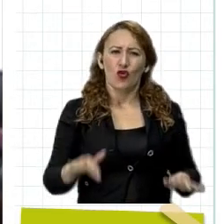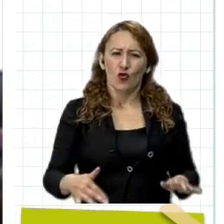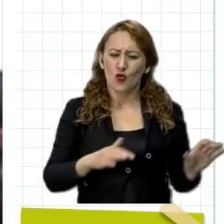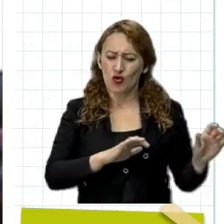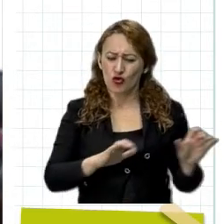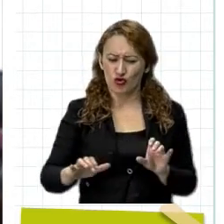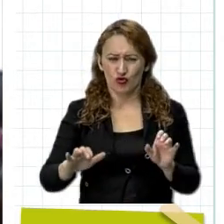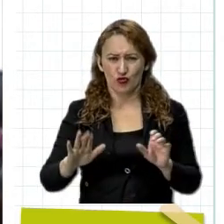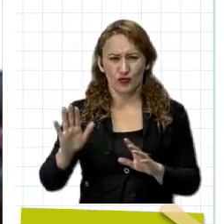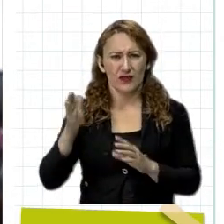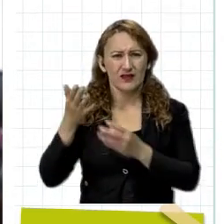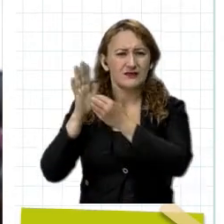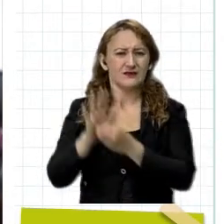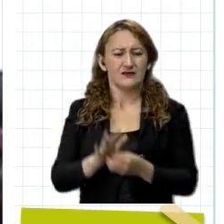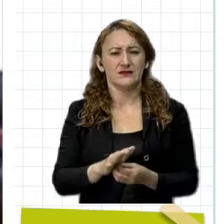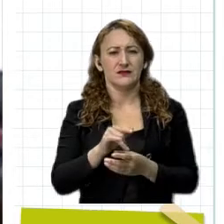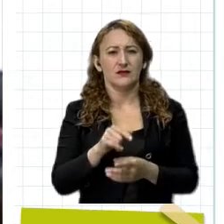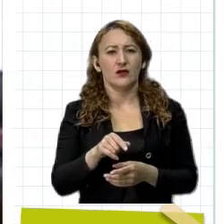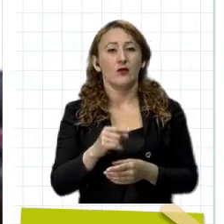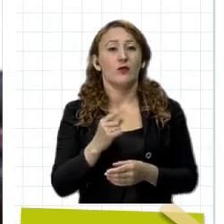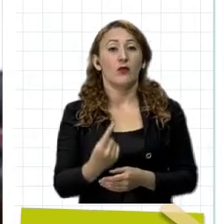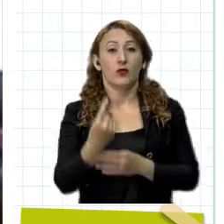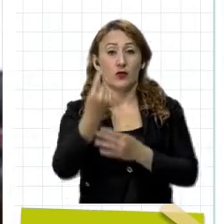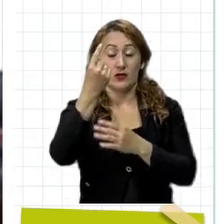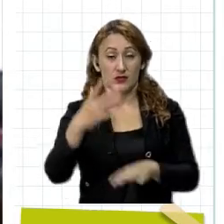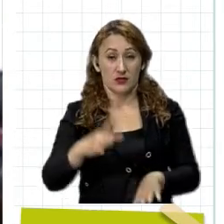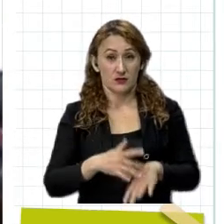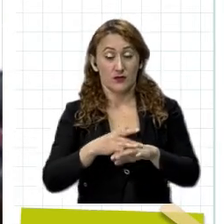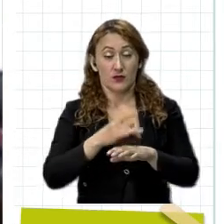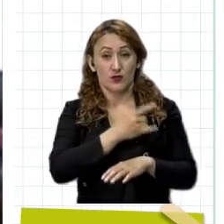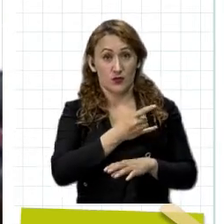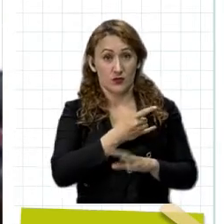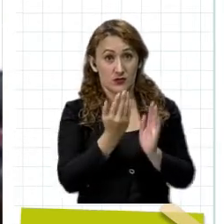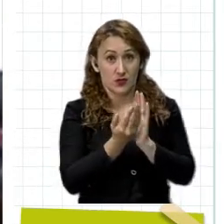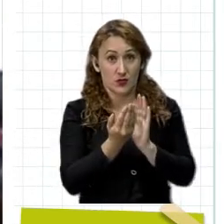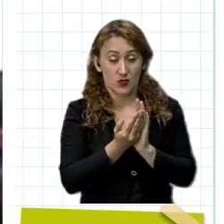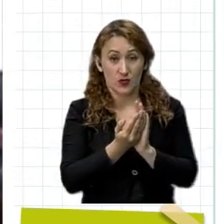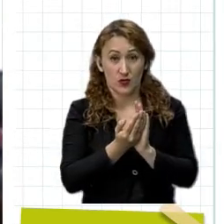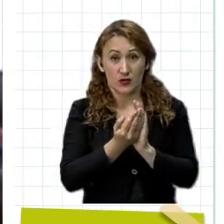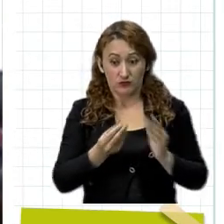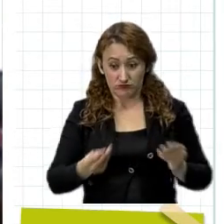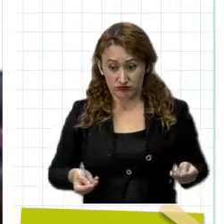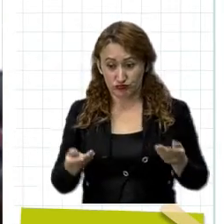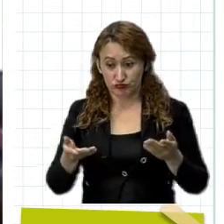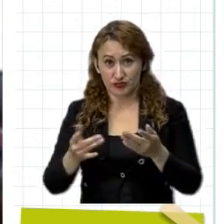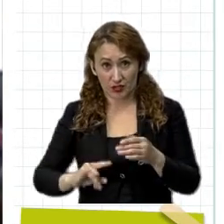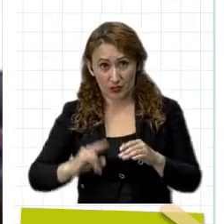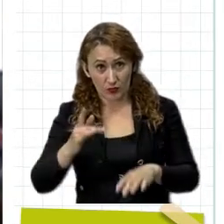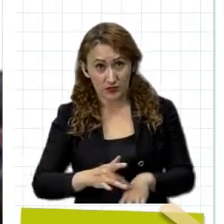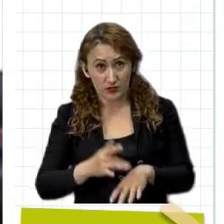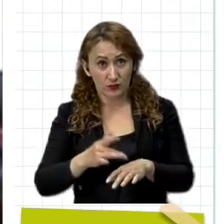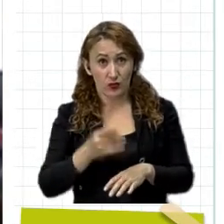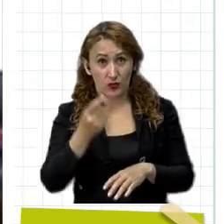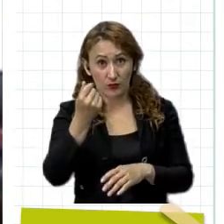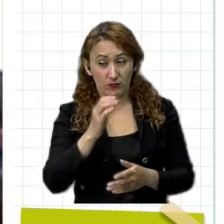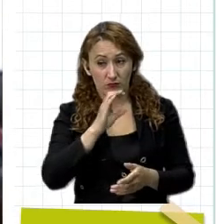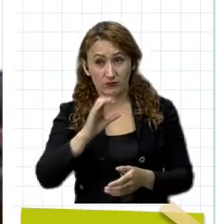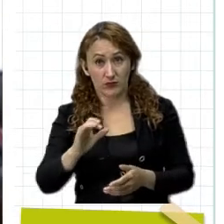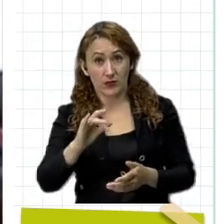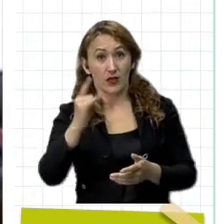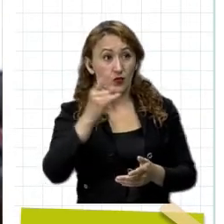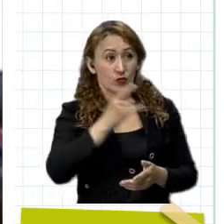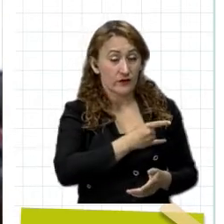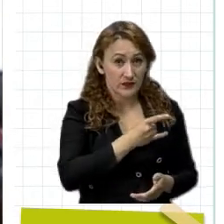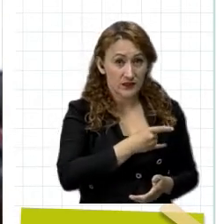problemáticas, debido a que las políticas de fomento a la educación superior no otorgan ningún tipo de estímulo económico a las universidades